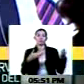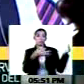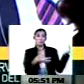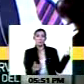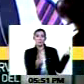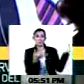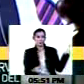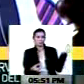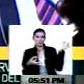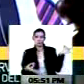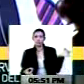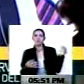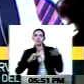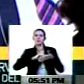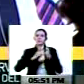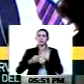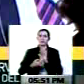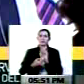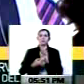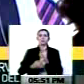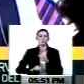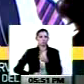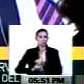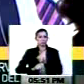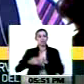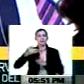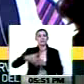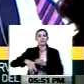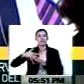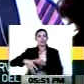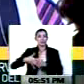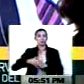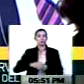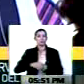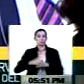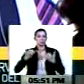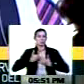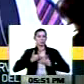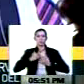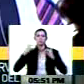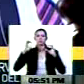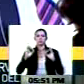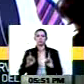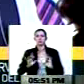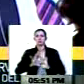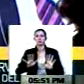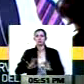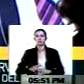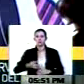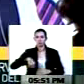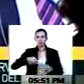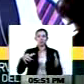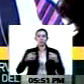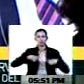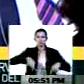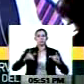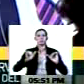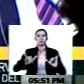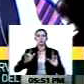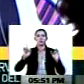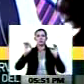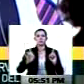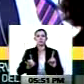coadyuva a forjar su derecho por la autodeterminación y apoyar una implementación inclusiva de la Agenda de